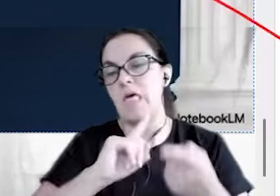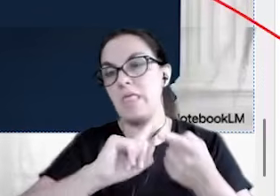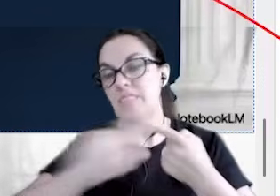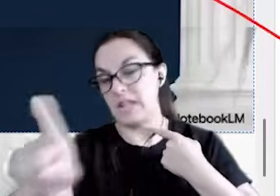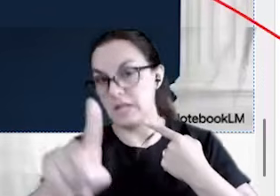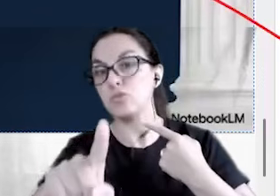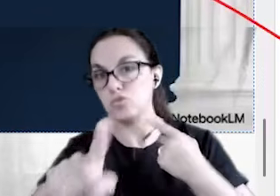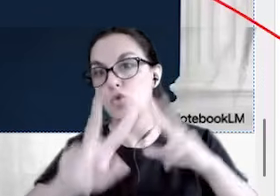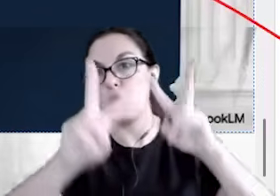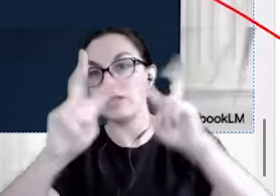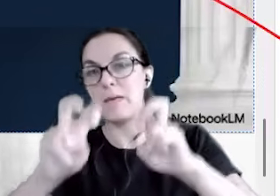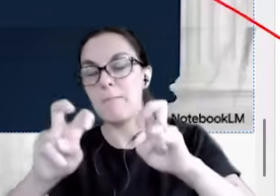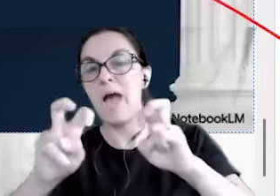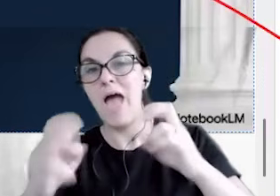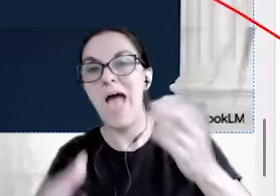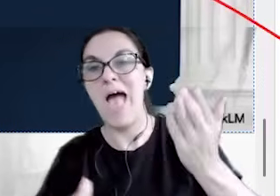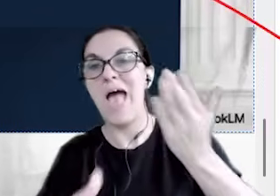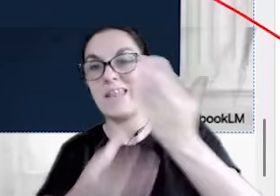el anexo